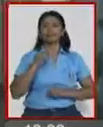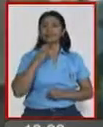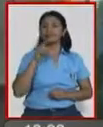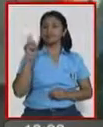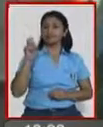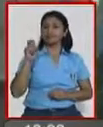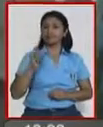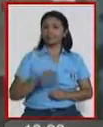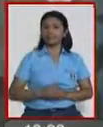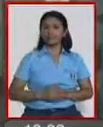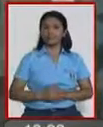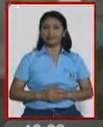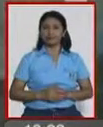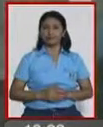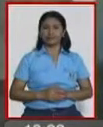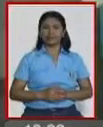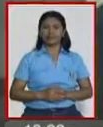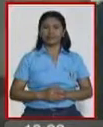tienen precisamente que